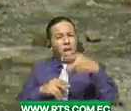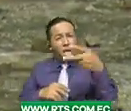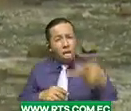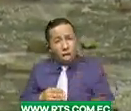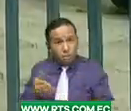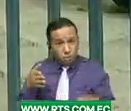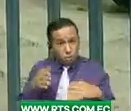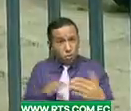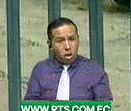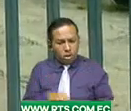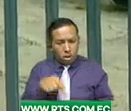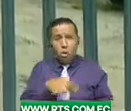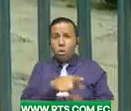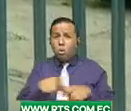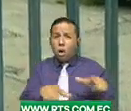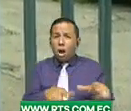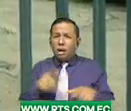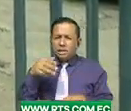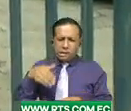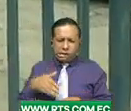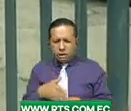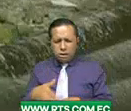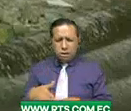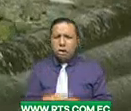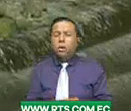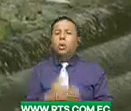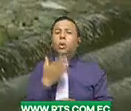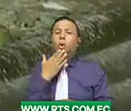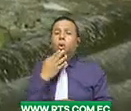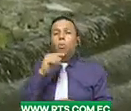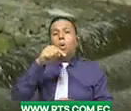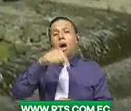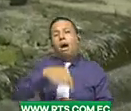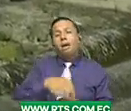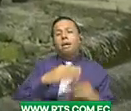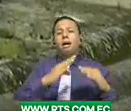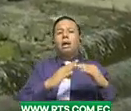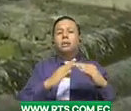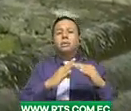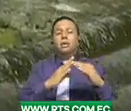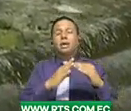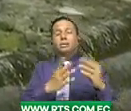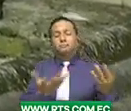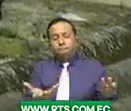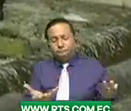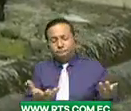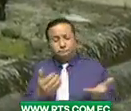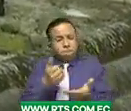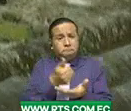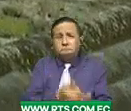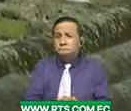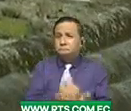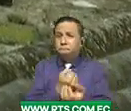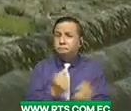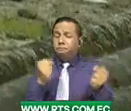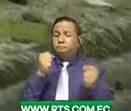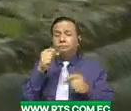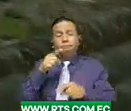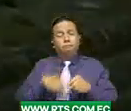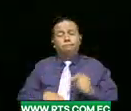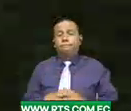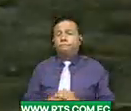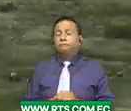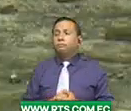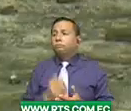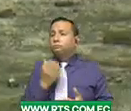El acceso al lugar se complicó, pues cayó en propiedad privada. Nada se pudo hacer para salvarla. Las versiones